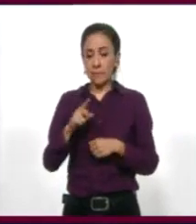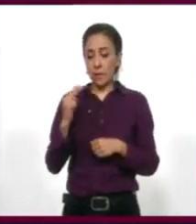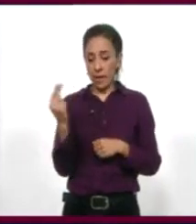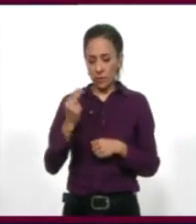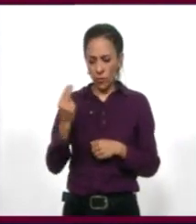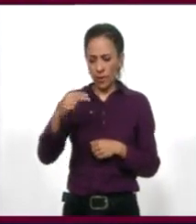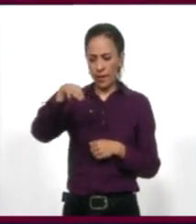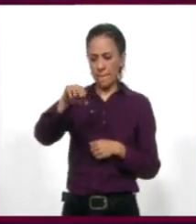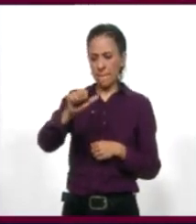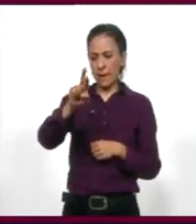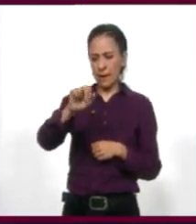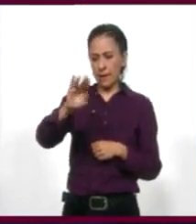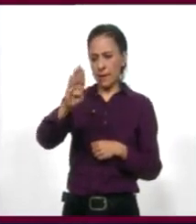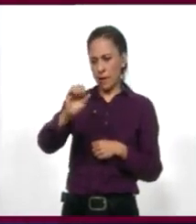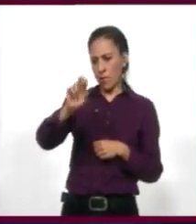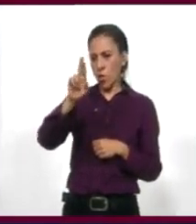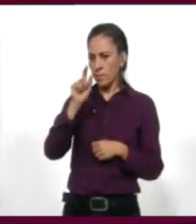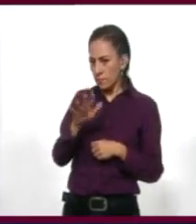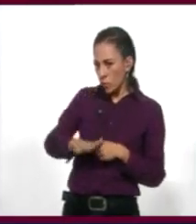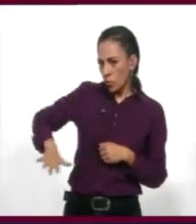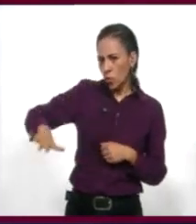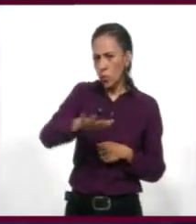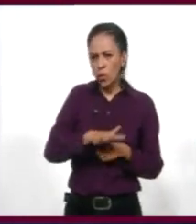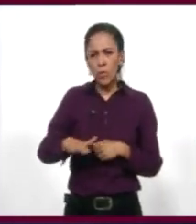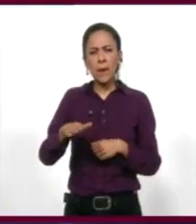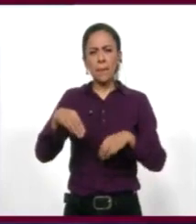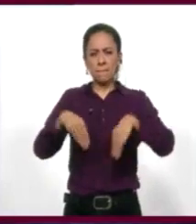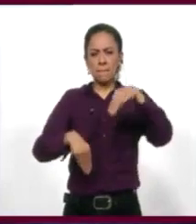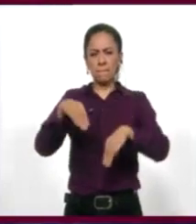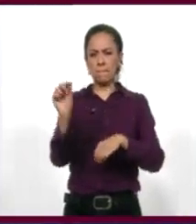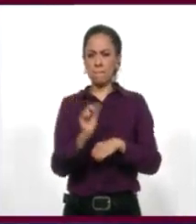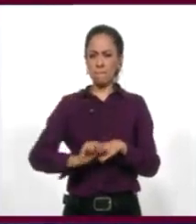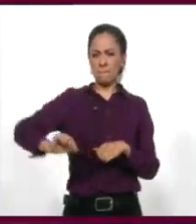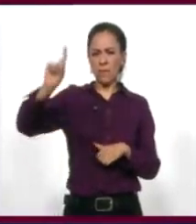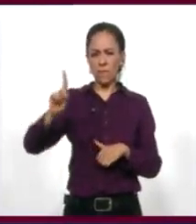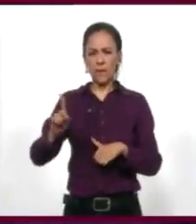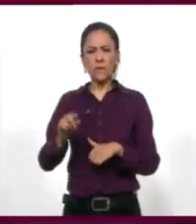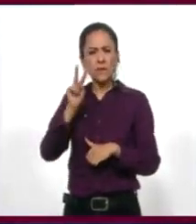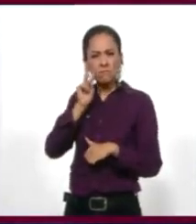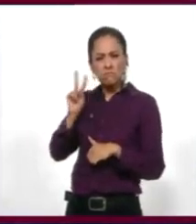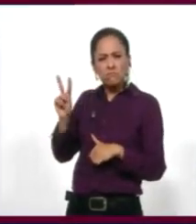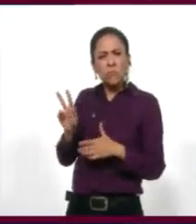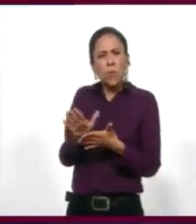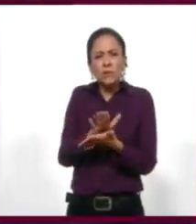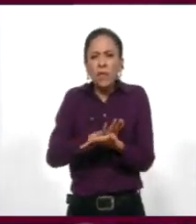Maribor. Puso entre la superficie y los pasos de sus bailarines una capa lustrosa y